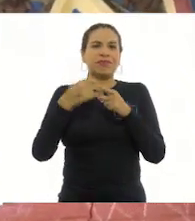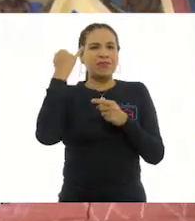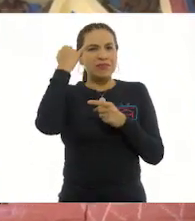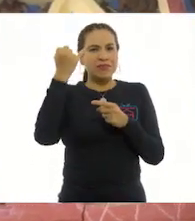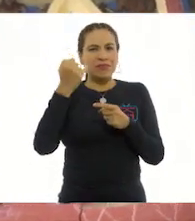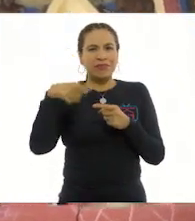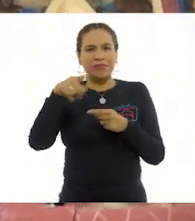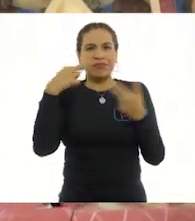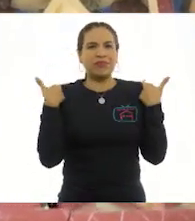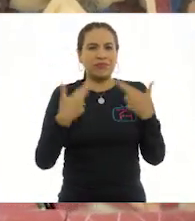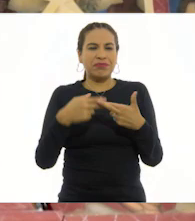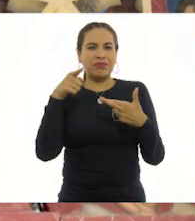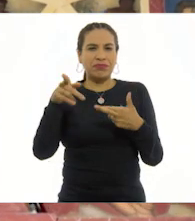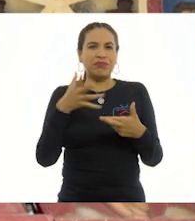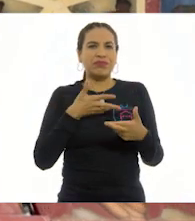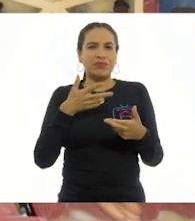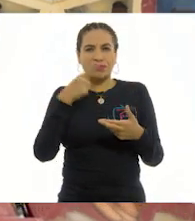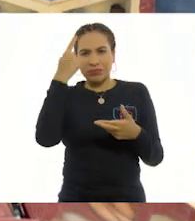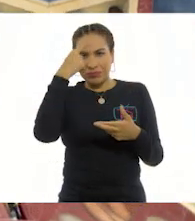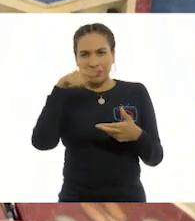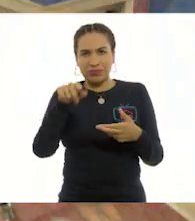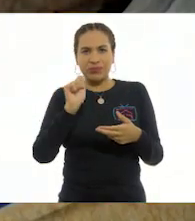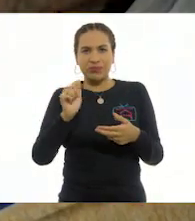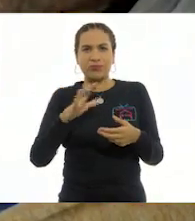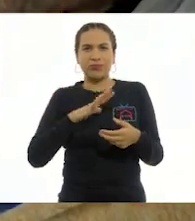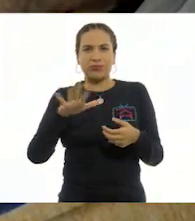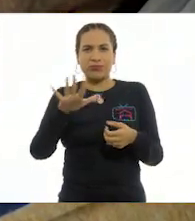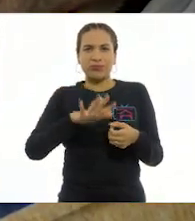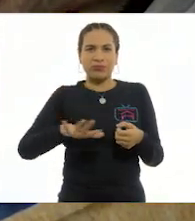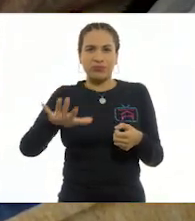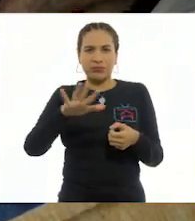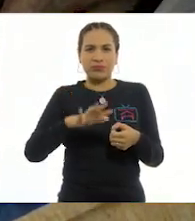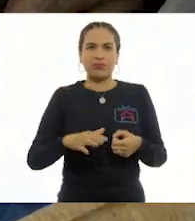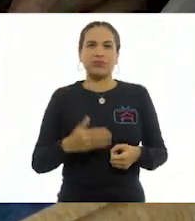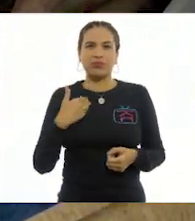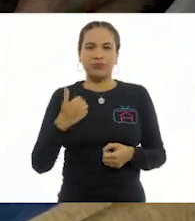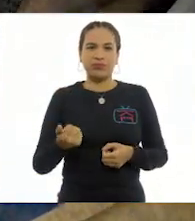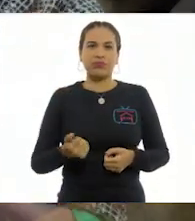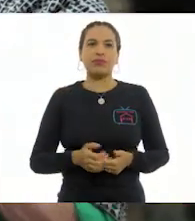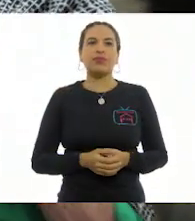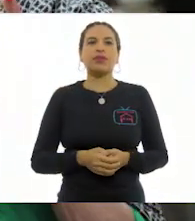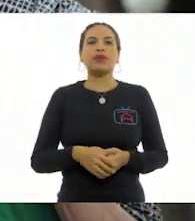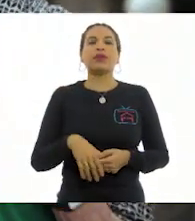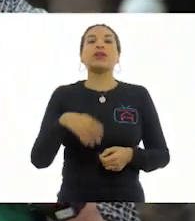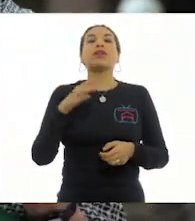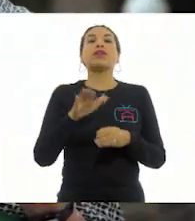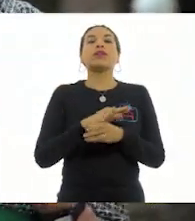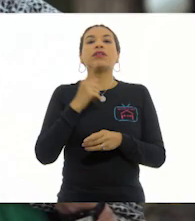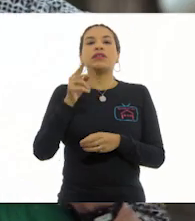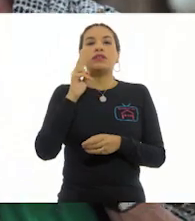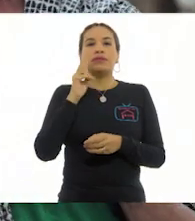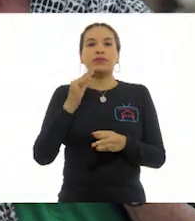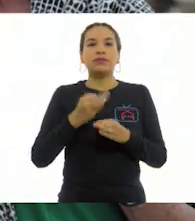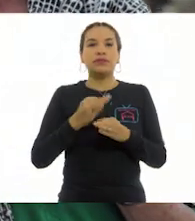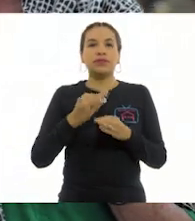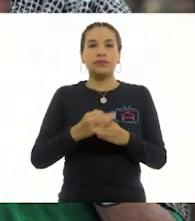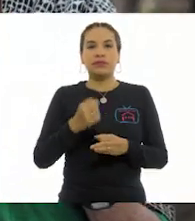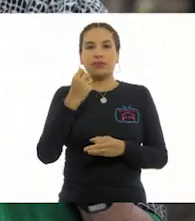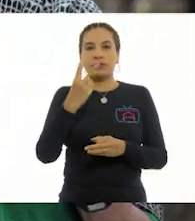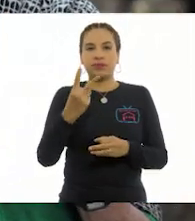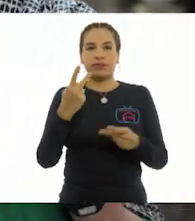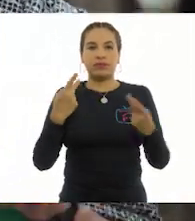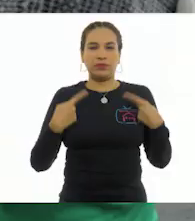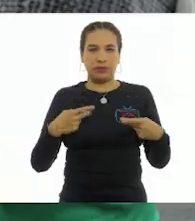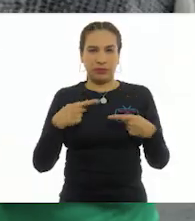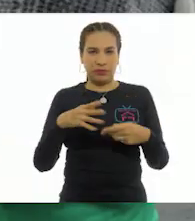del maestro. Él pertenece al Partido Comunista. Vamos a encontrar los símbolos. Oye, y parece que aparecen también algunos personajes